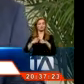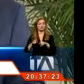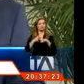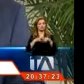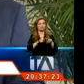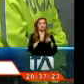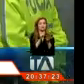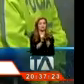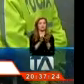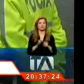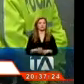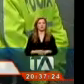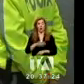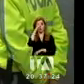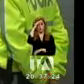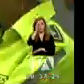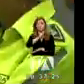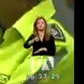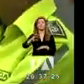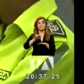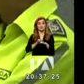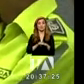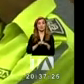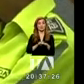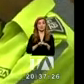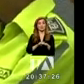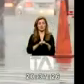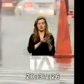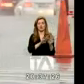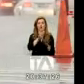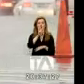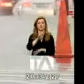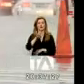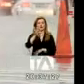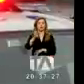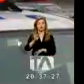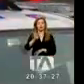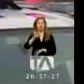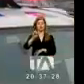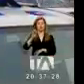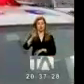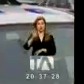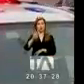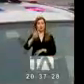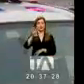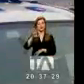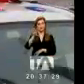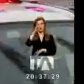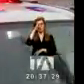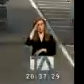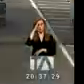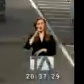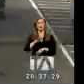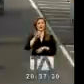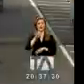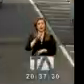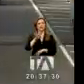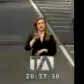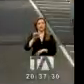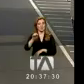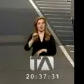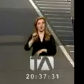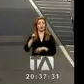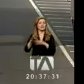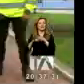diferentes cantones. La Policía Nacional desplegará 48.845 de sus agentes en todo el país con el objetivo de prevenir